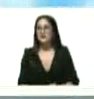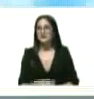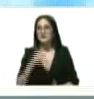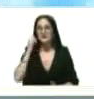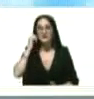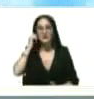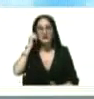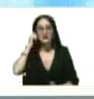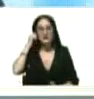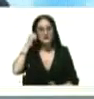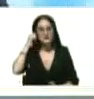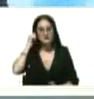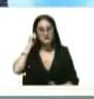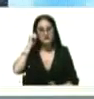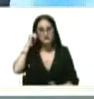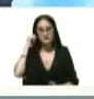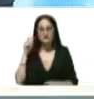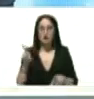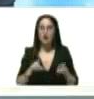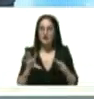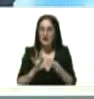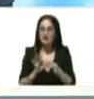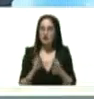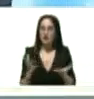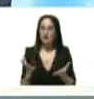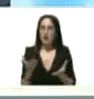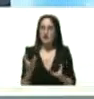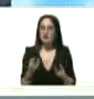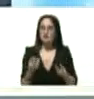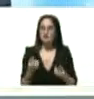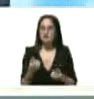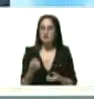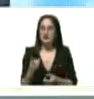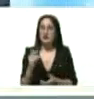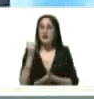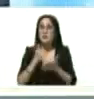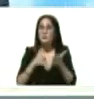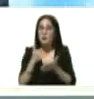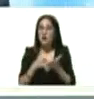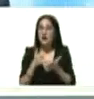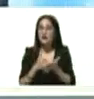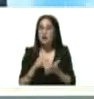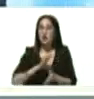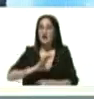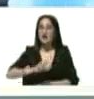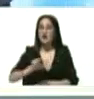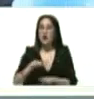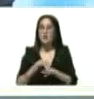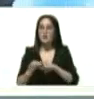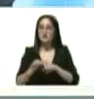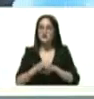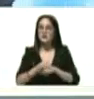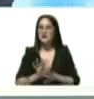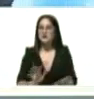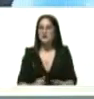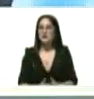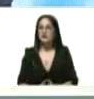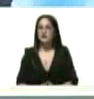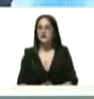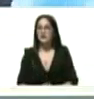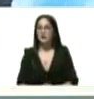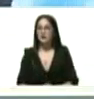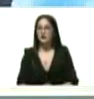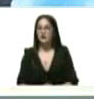de coordinación y armonización de tributos regionales y municipales. Aquí